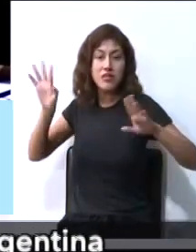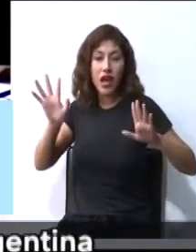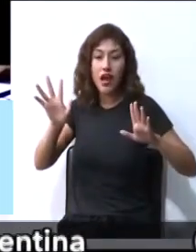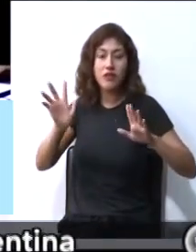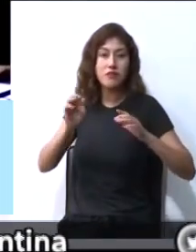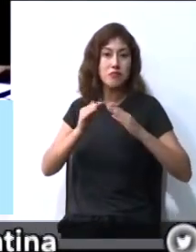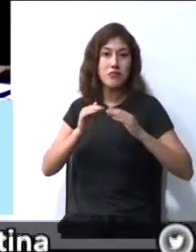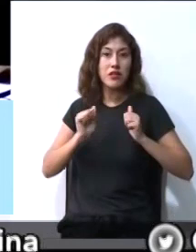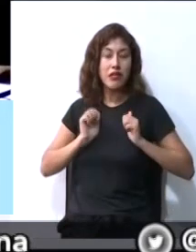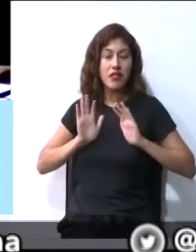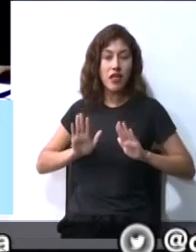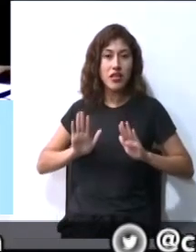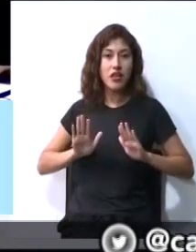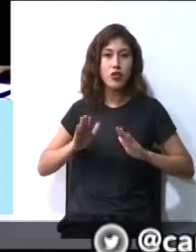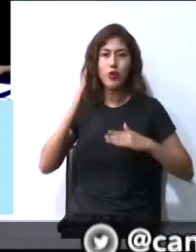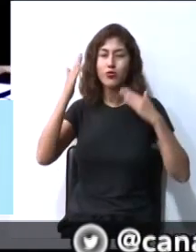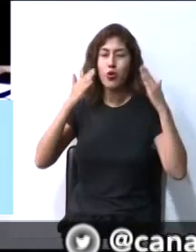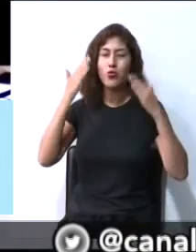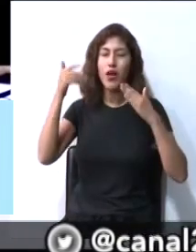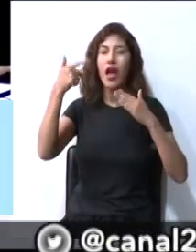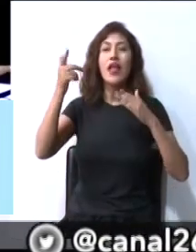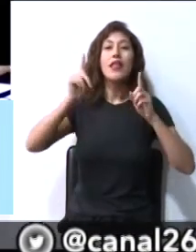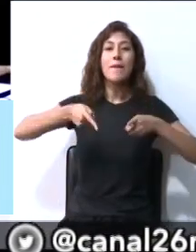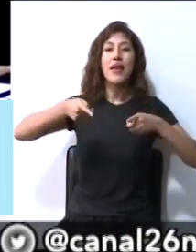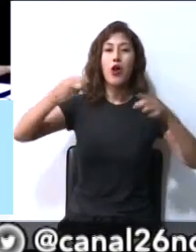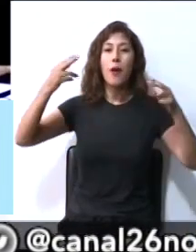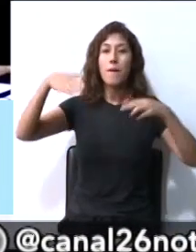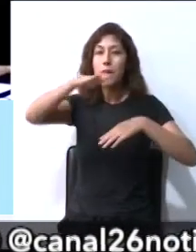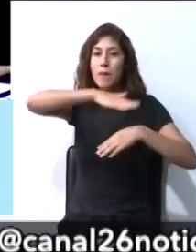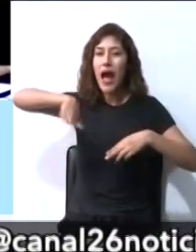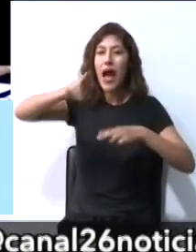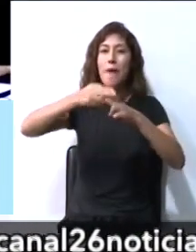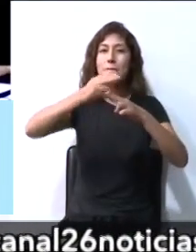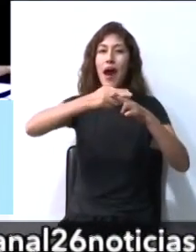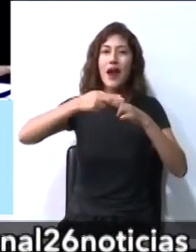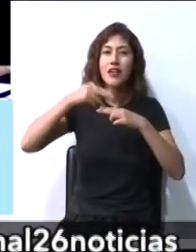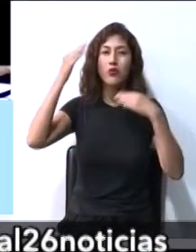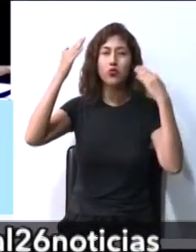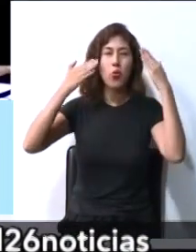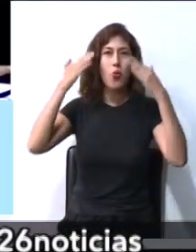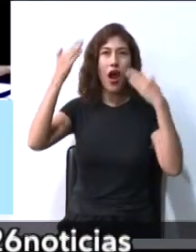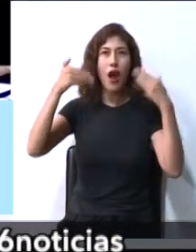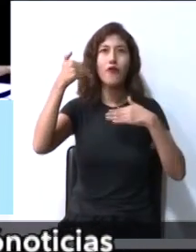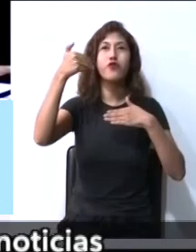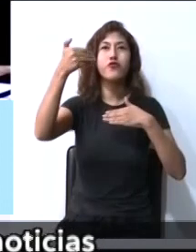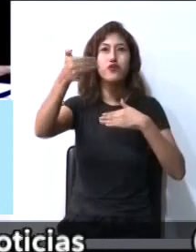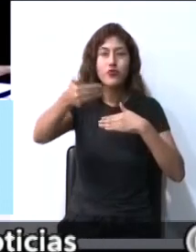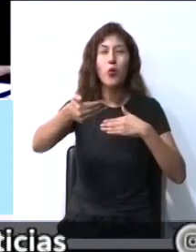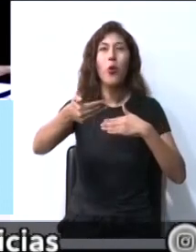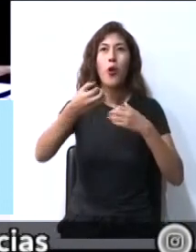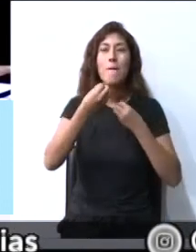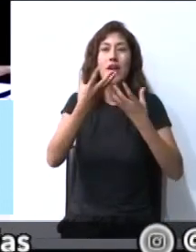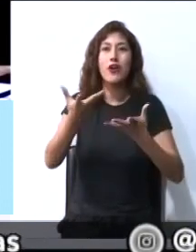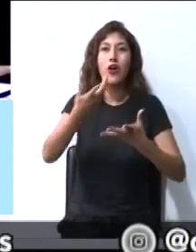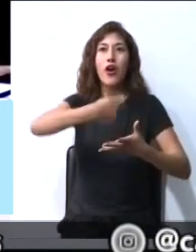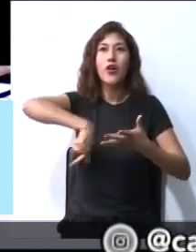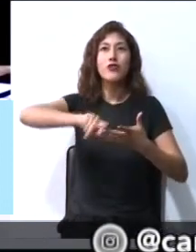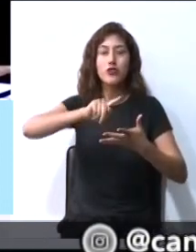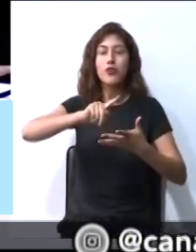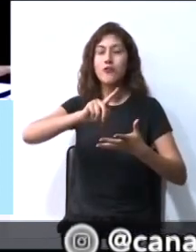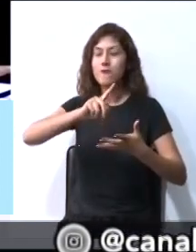todos pudieran disfrutar de los parques, de las plazas. Y con ese sueño peleamos por generar nuestra propia